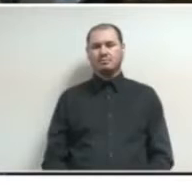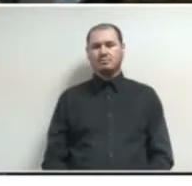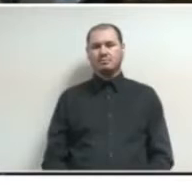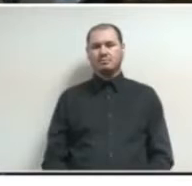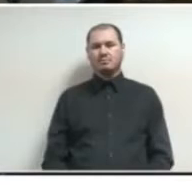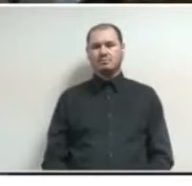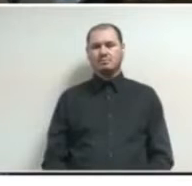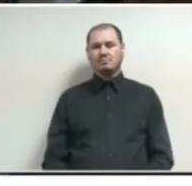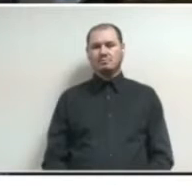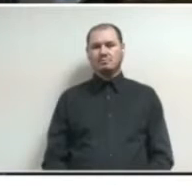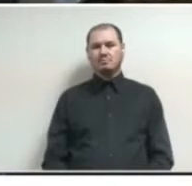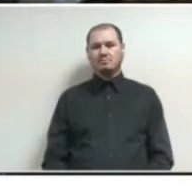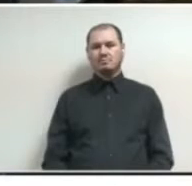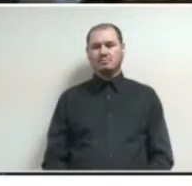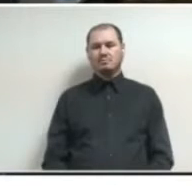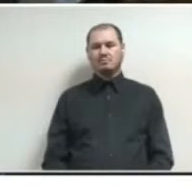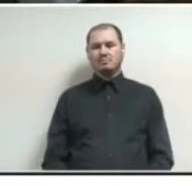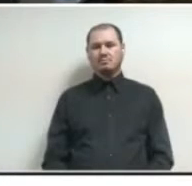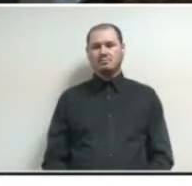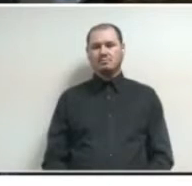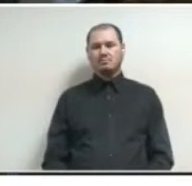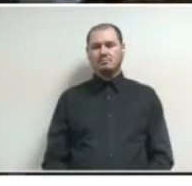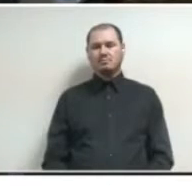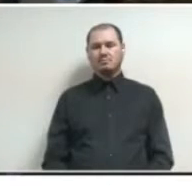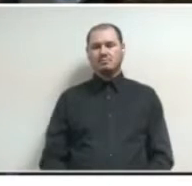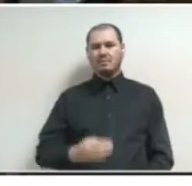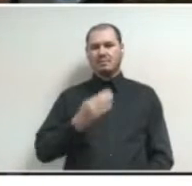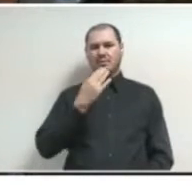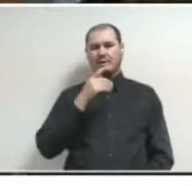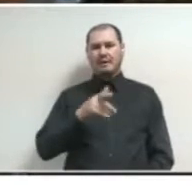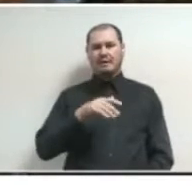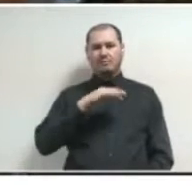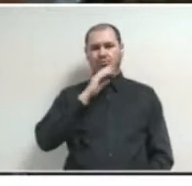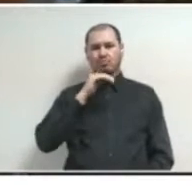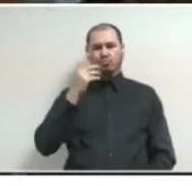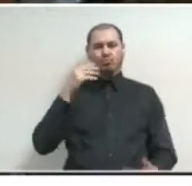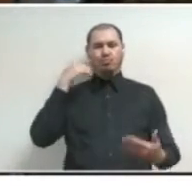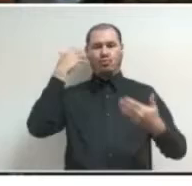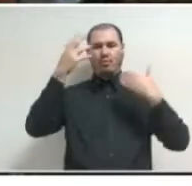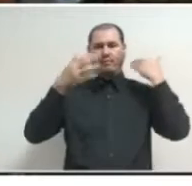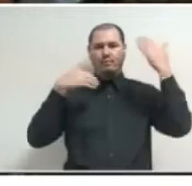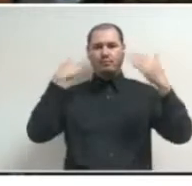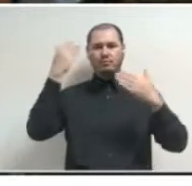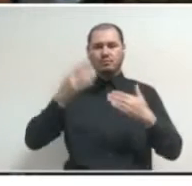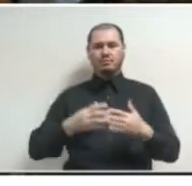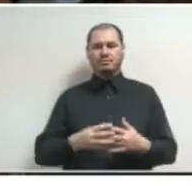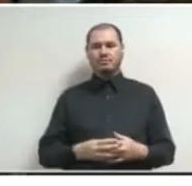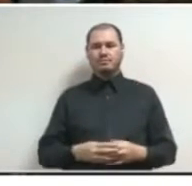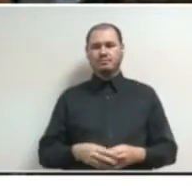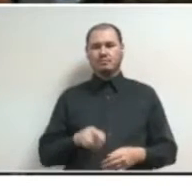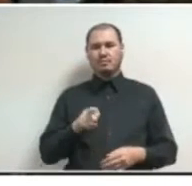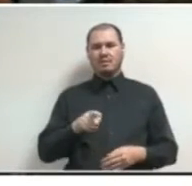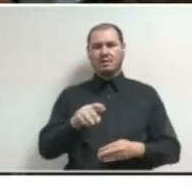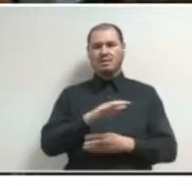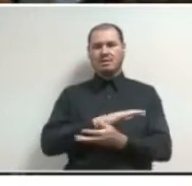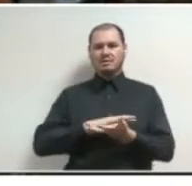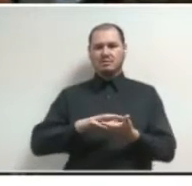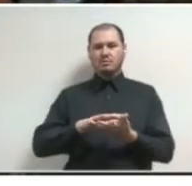La tecnología de difusa porque hacia la situación daña a entender por ahí va a ver para hoy en